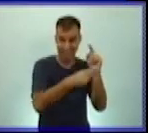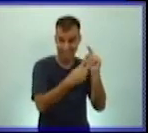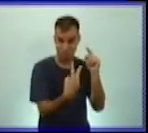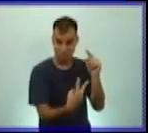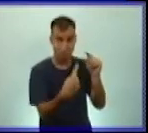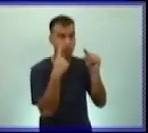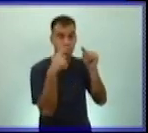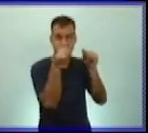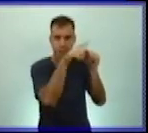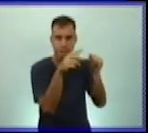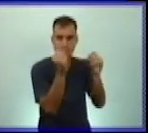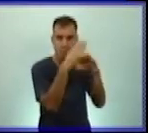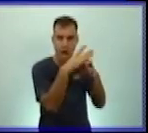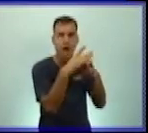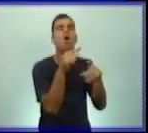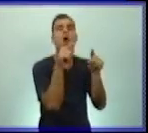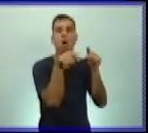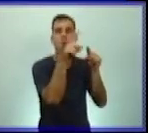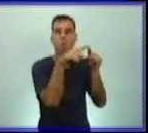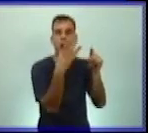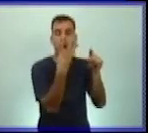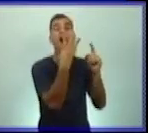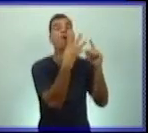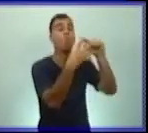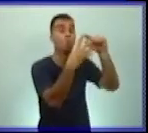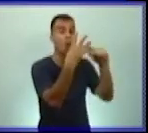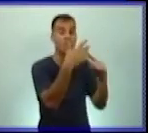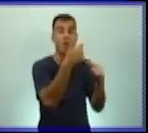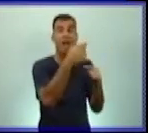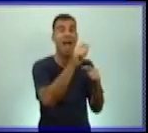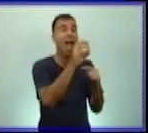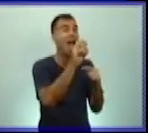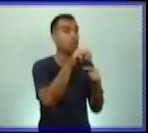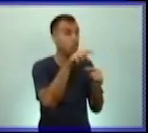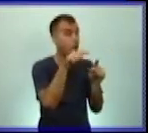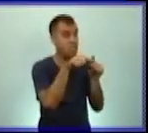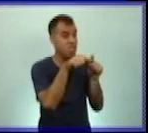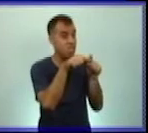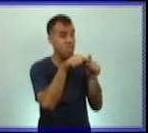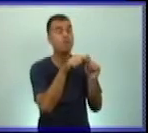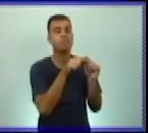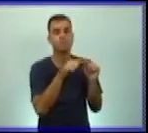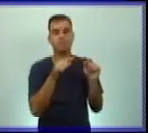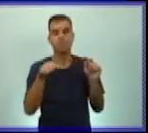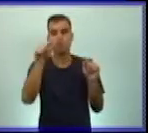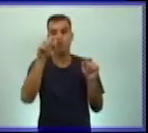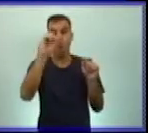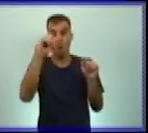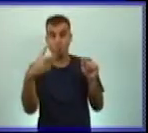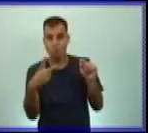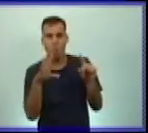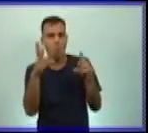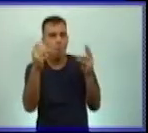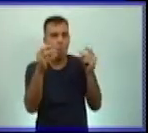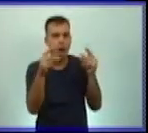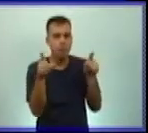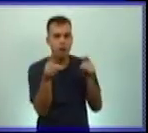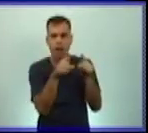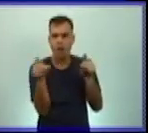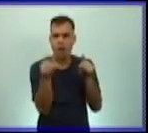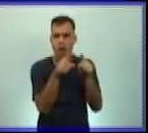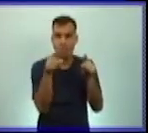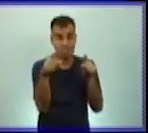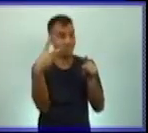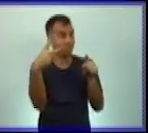reaccionantes. 4 átomos de hidrógeno, ¿verdad? ¿Y cuántos átomos de oxígeno? 2 átomos